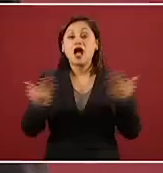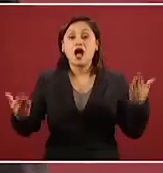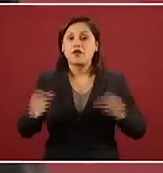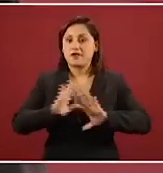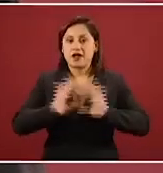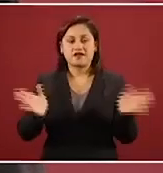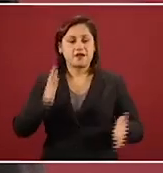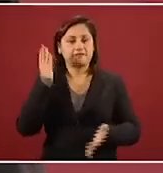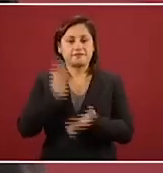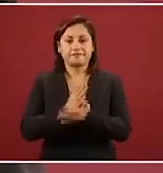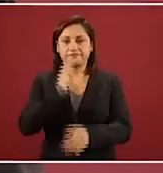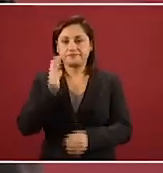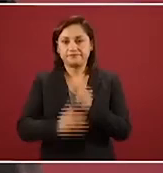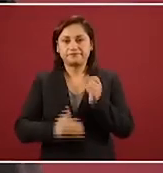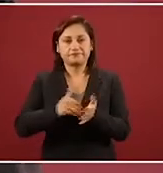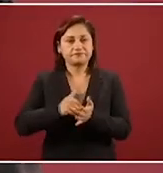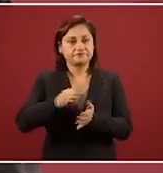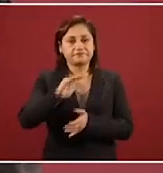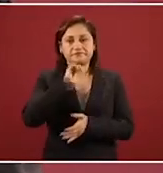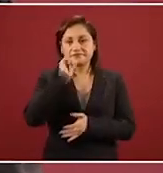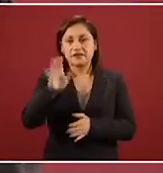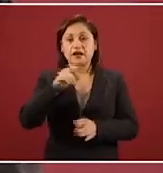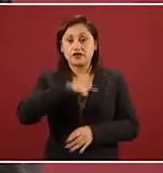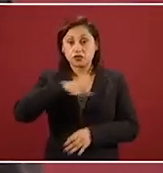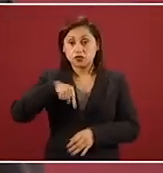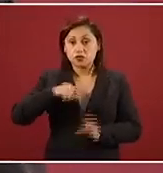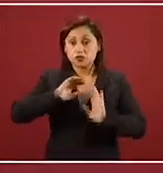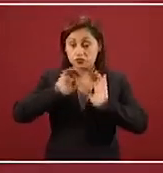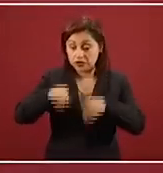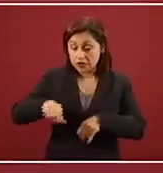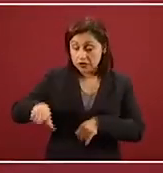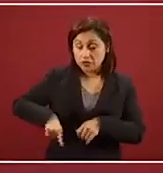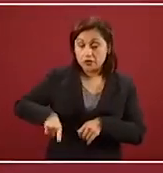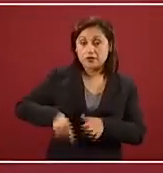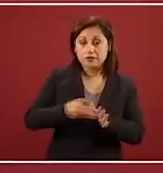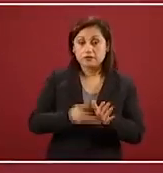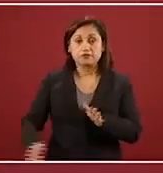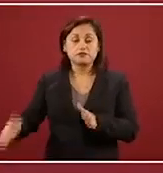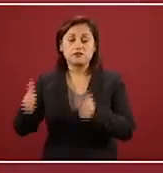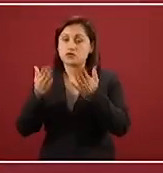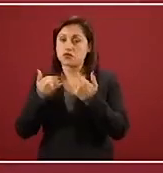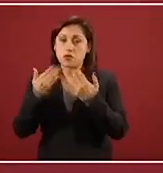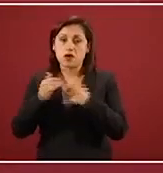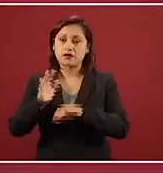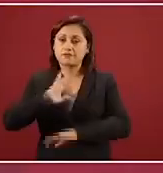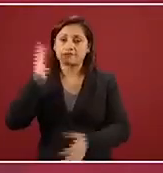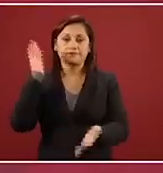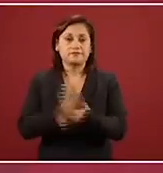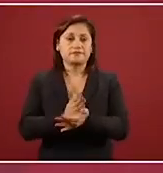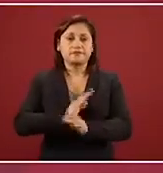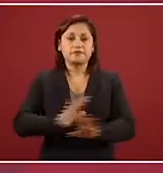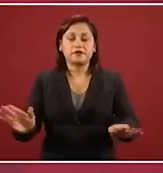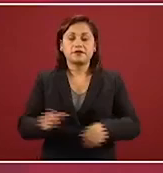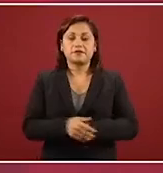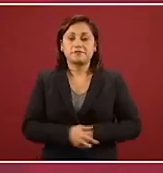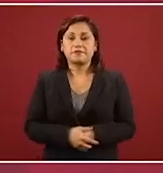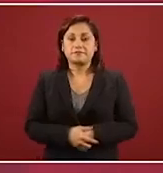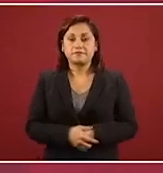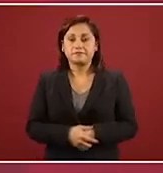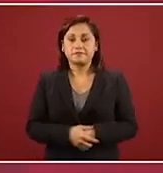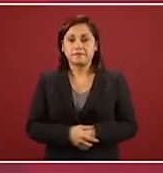desalojos en el tiempo que llevamos. Se terminó con estos abusos.